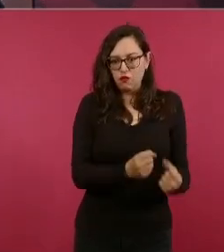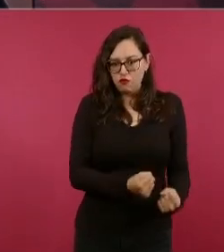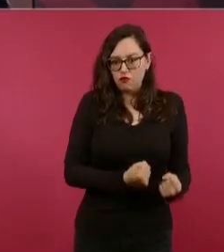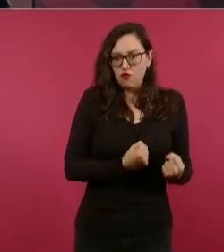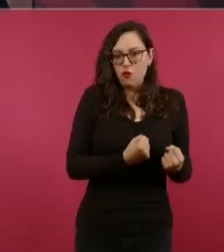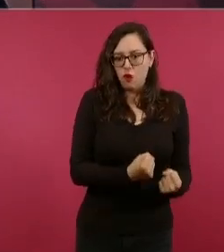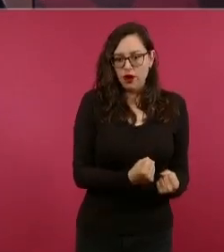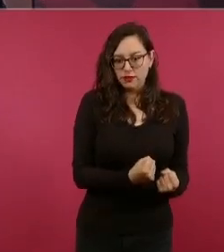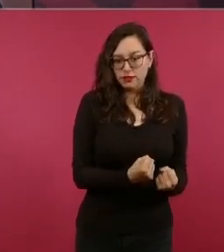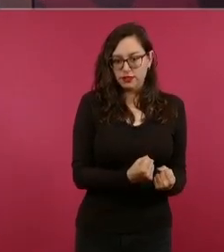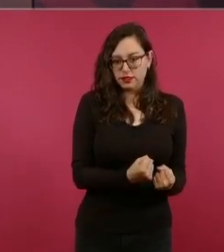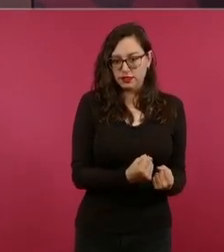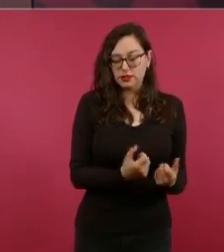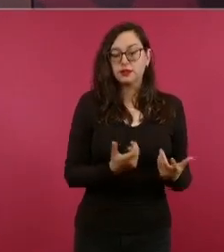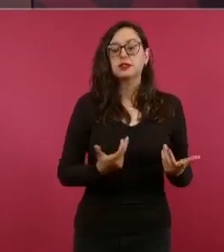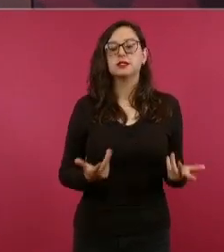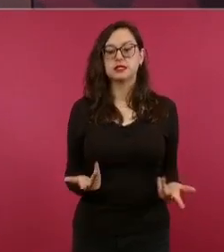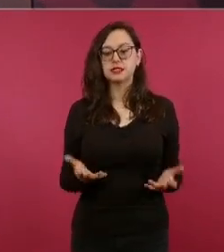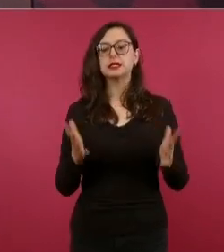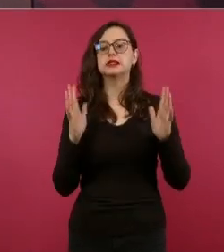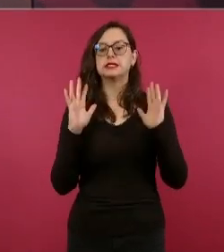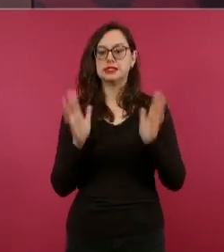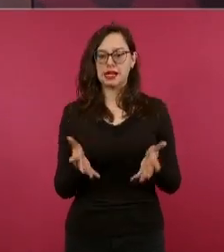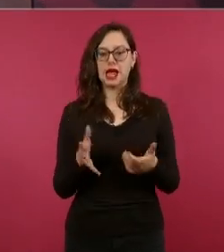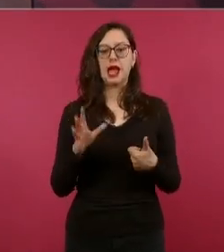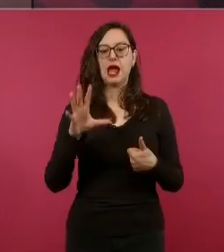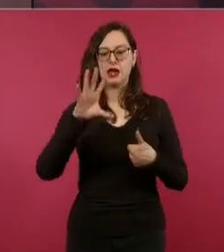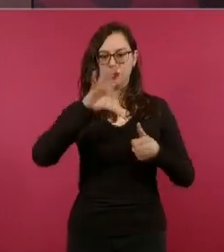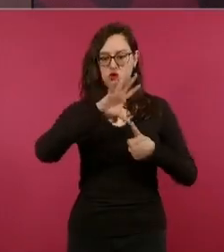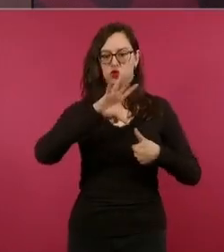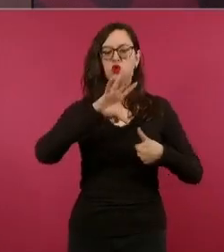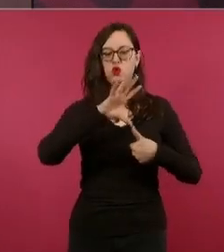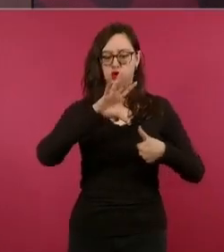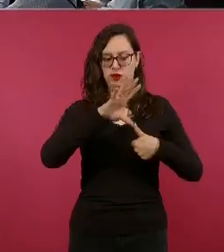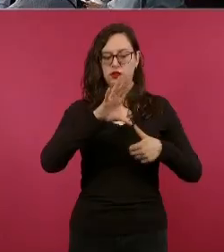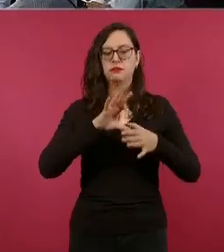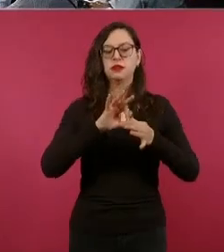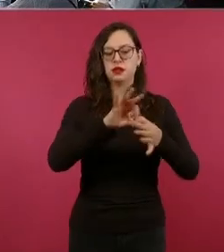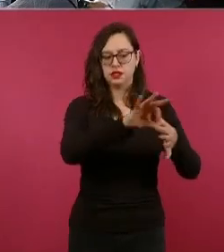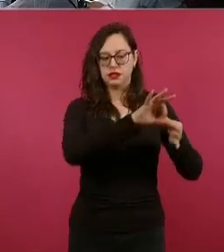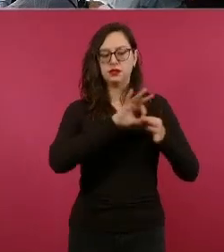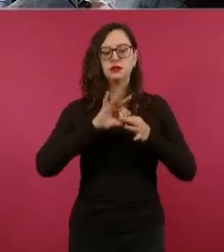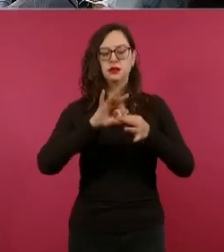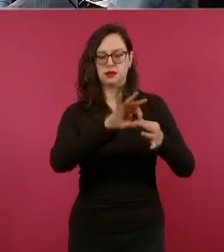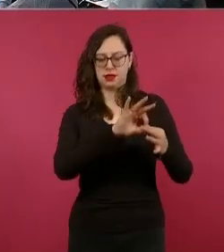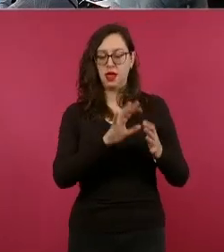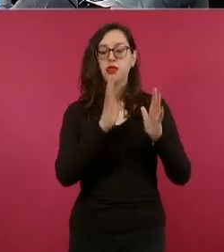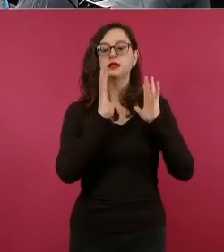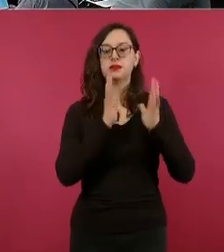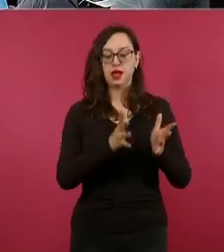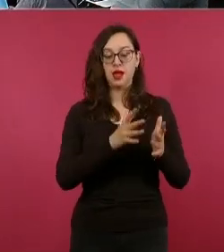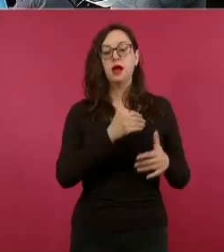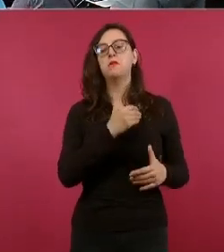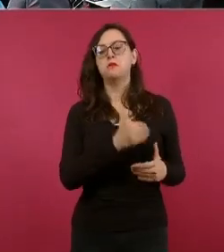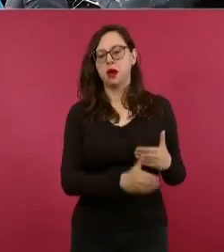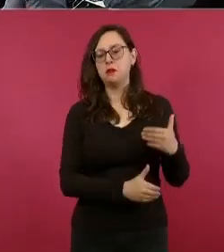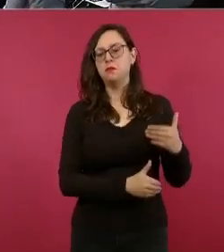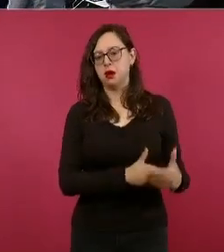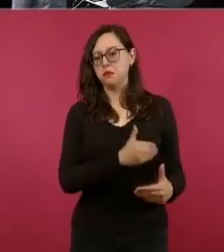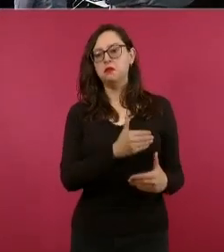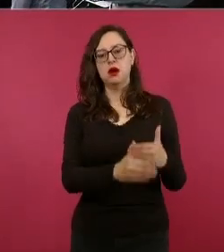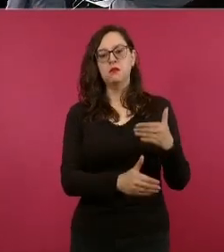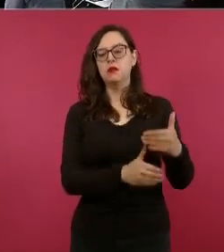consolidar como región América del Norte, o ya se avanzó mucho, falta, pero se ha avanzado